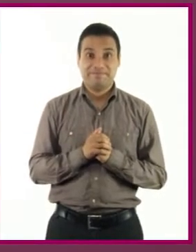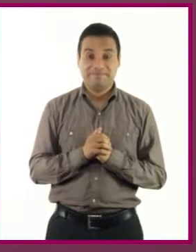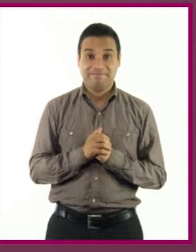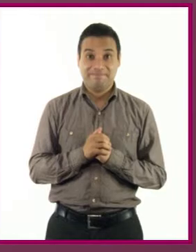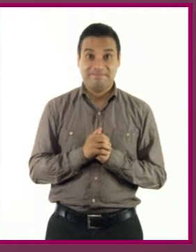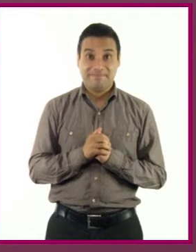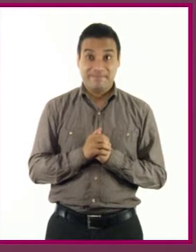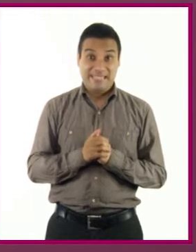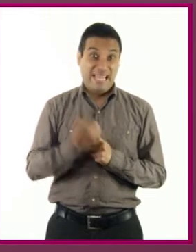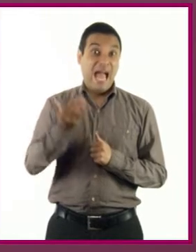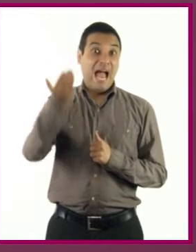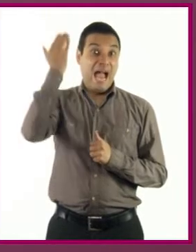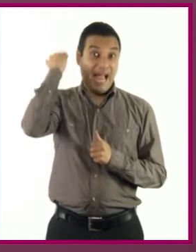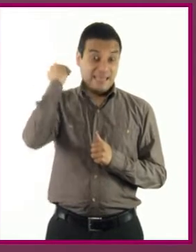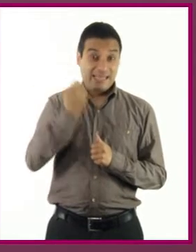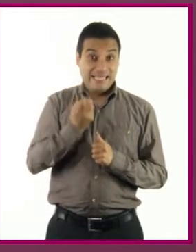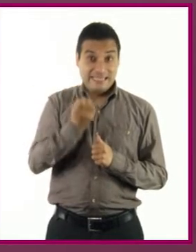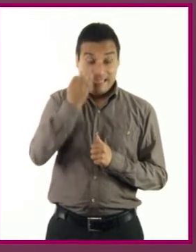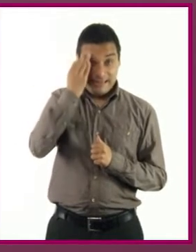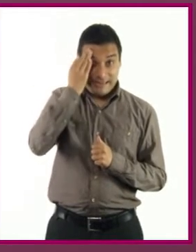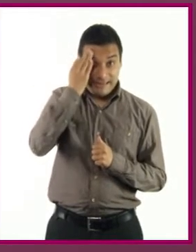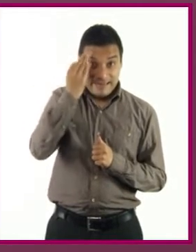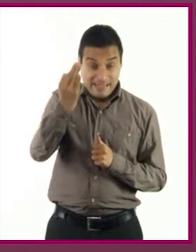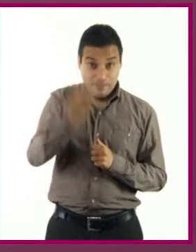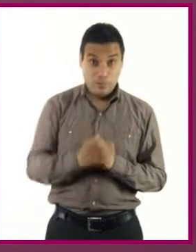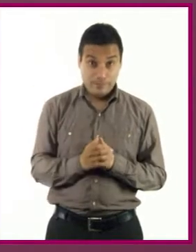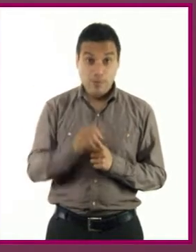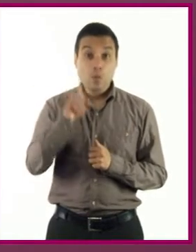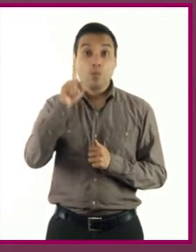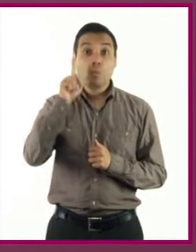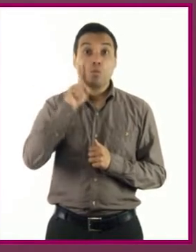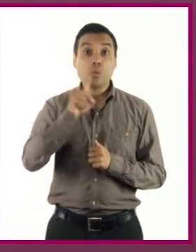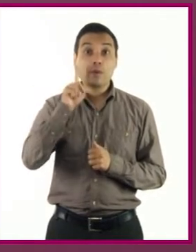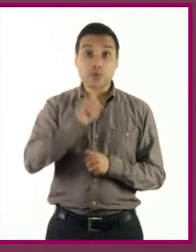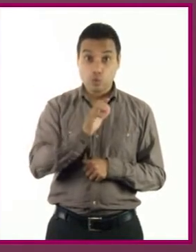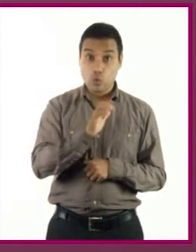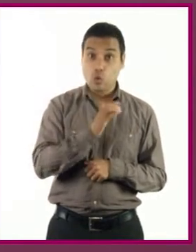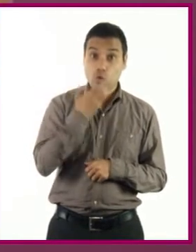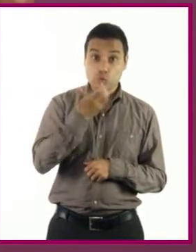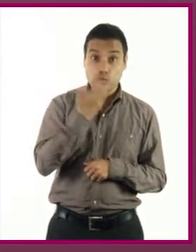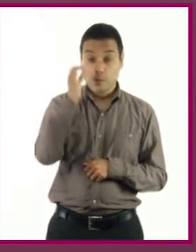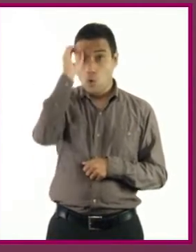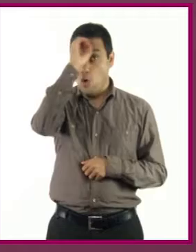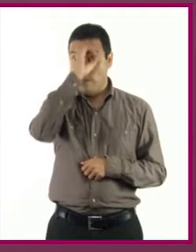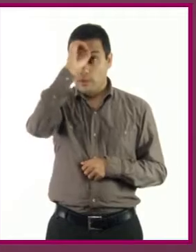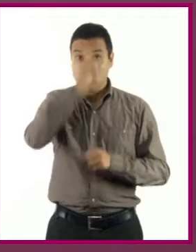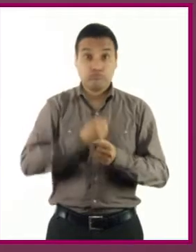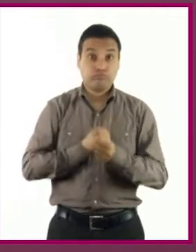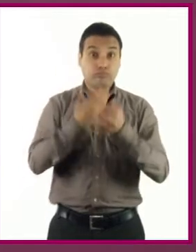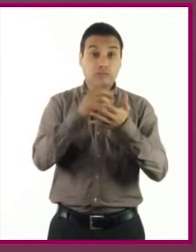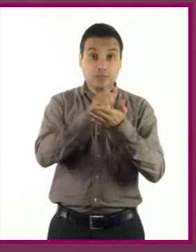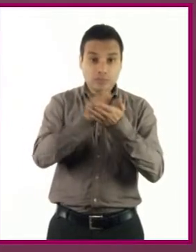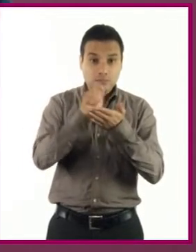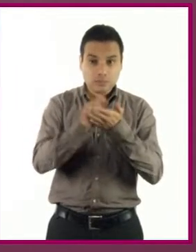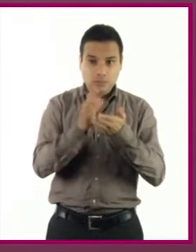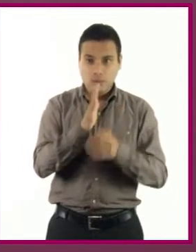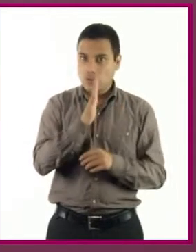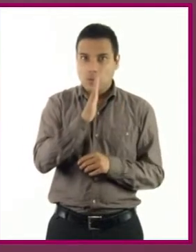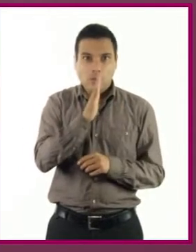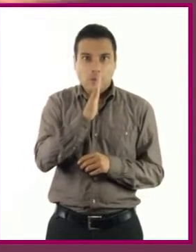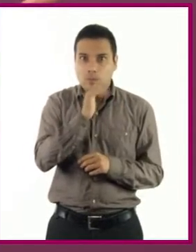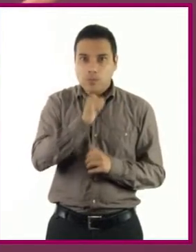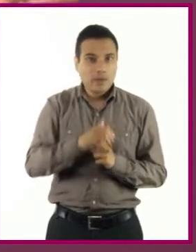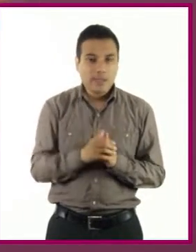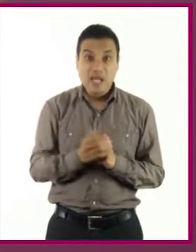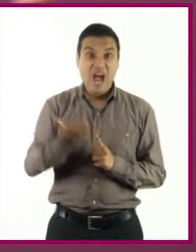consideramos que en aquella época no era común que las mujeres pudieran expresar libremente sus pensamientos, pues era un